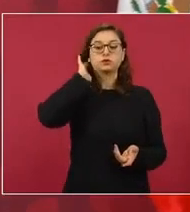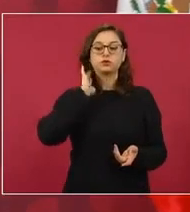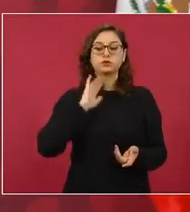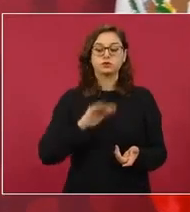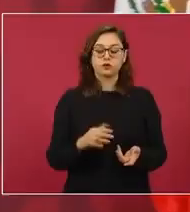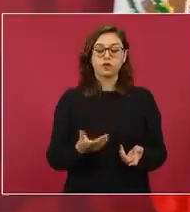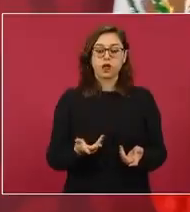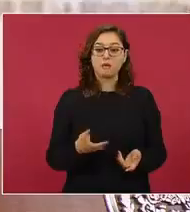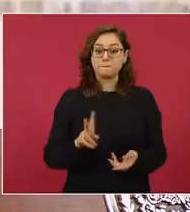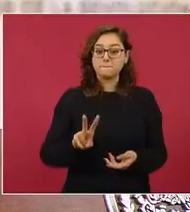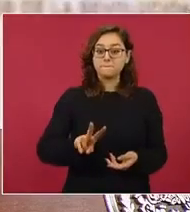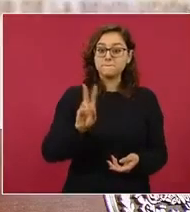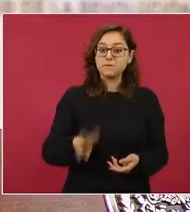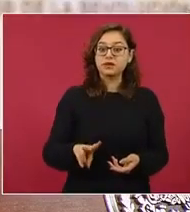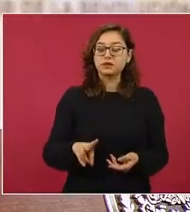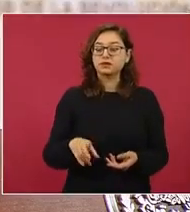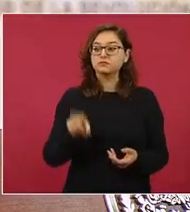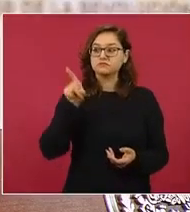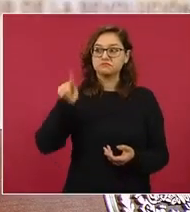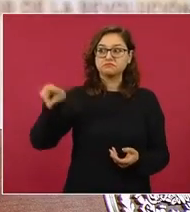Violaciones a la ley,